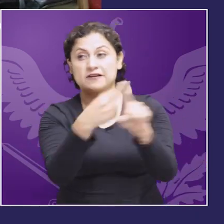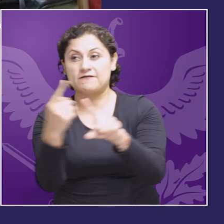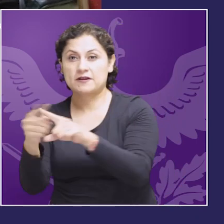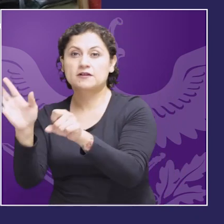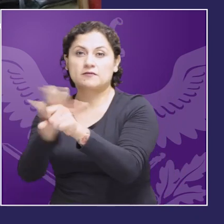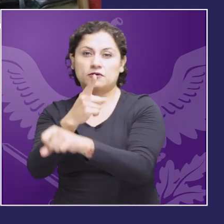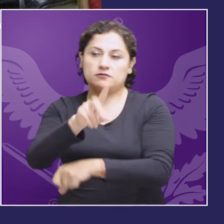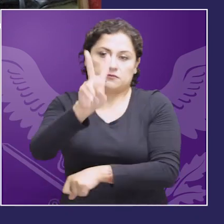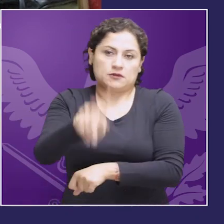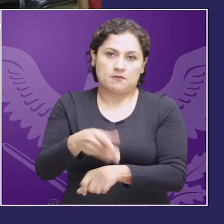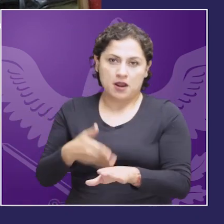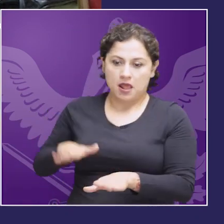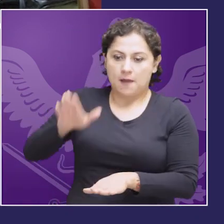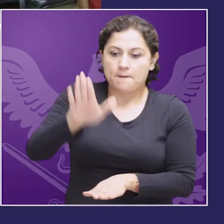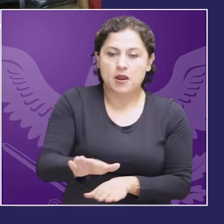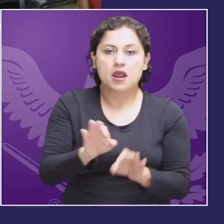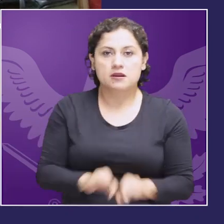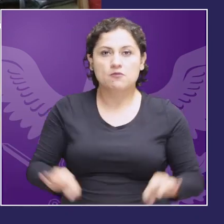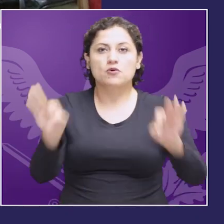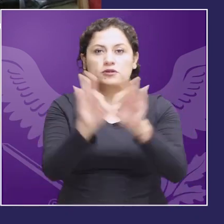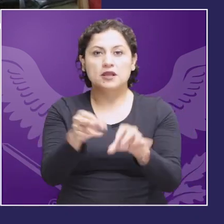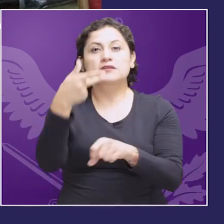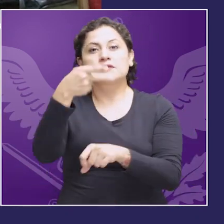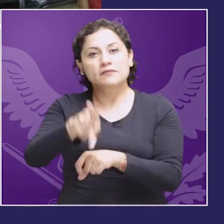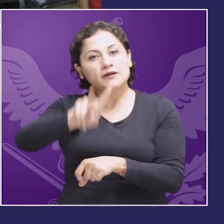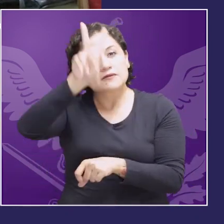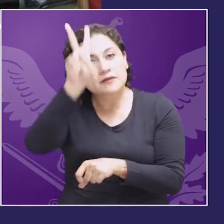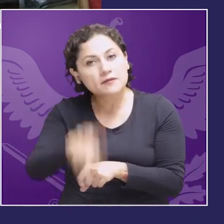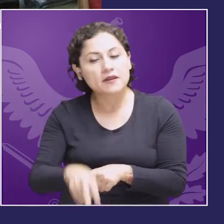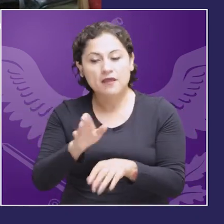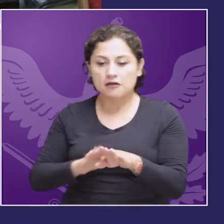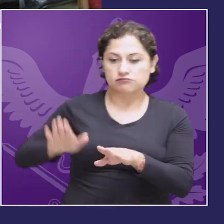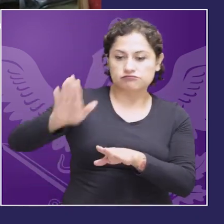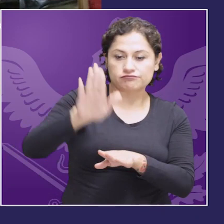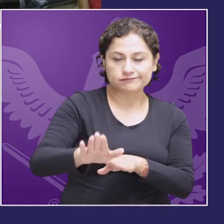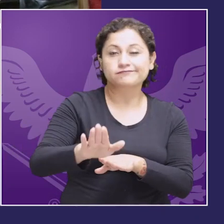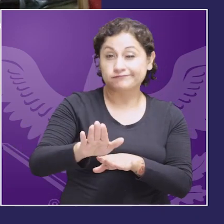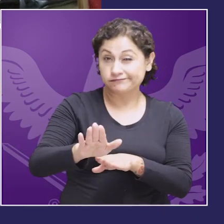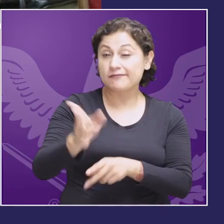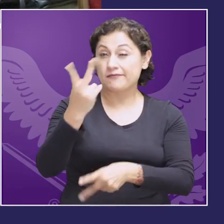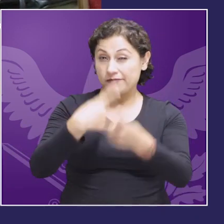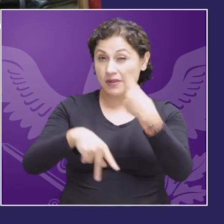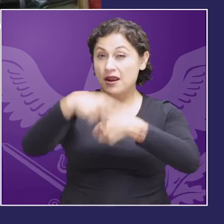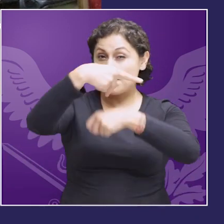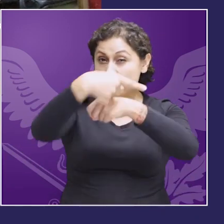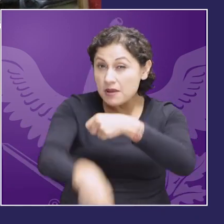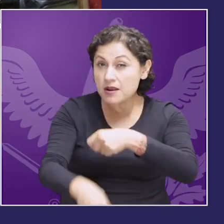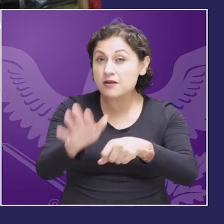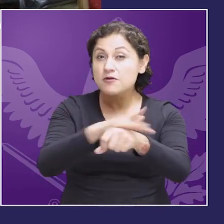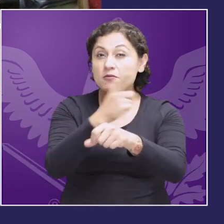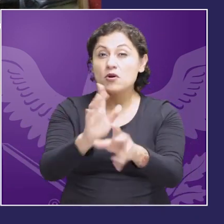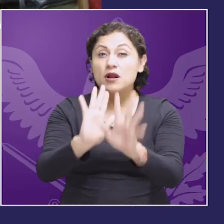de pensar que muchas sentencias ya están siguiendo la cuestión de la perspectiva cuando no es así, y hay muchas que la